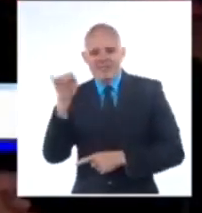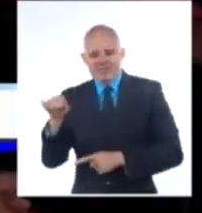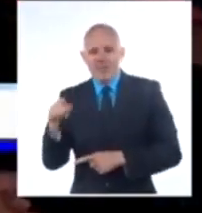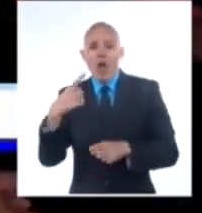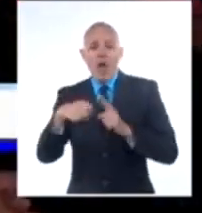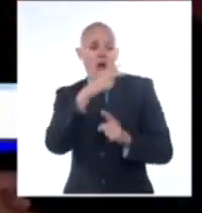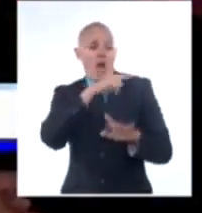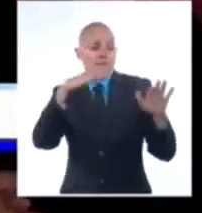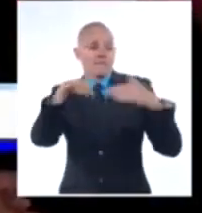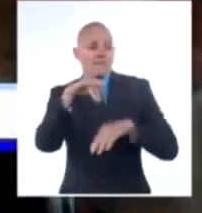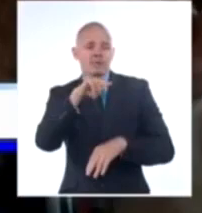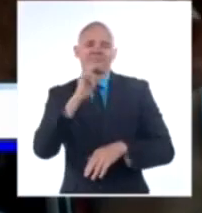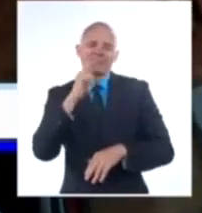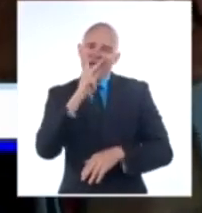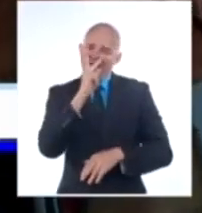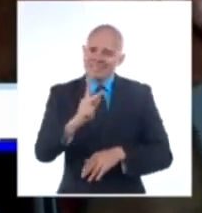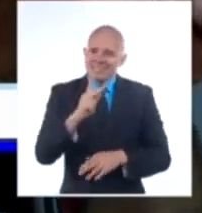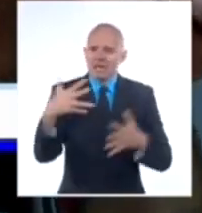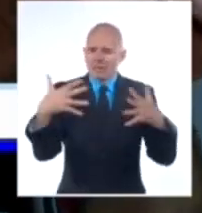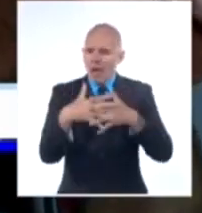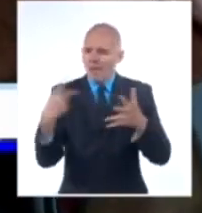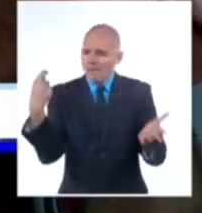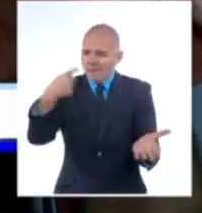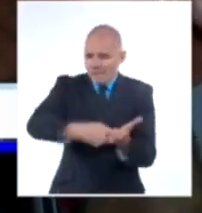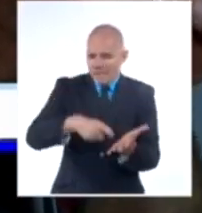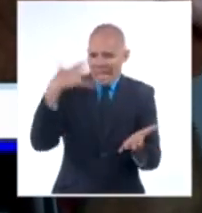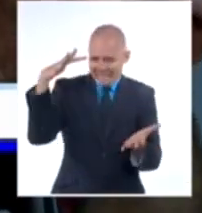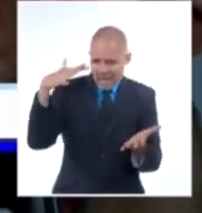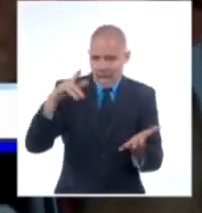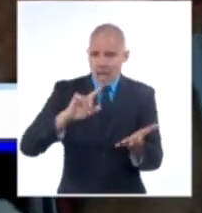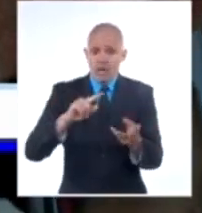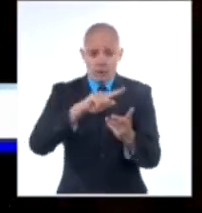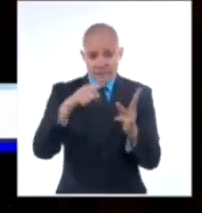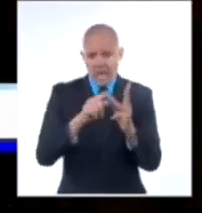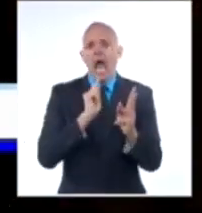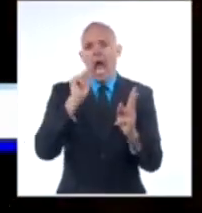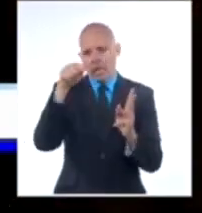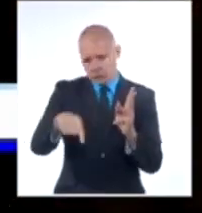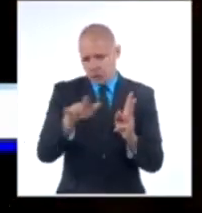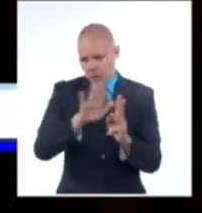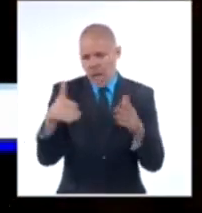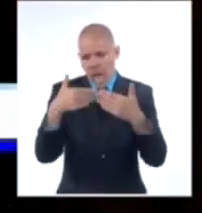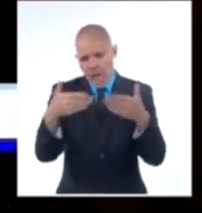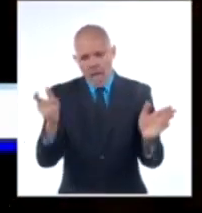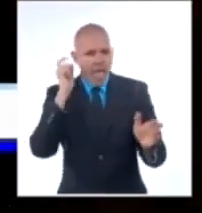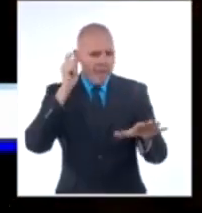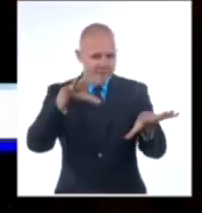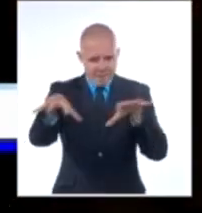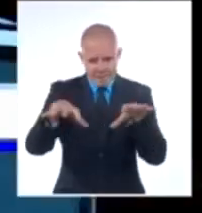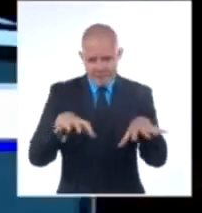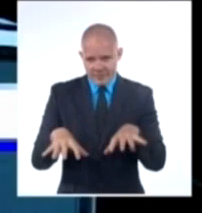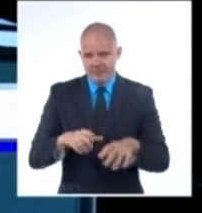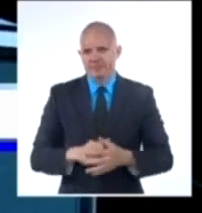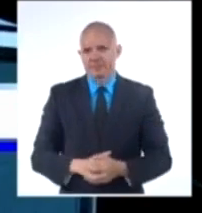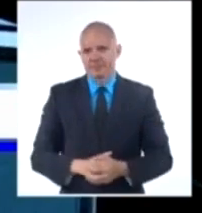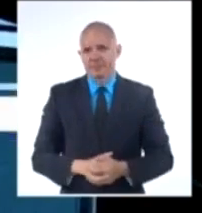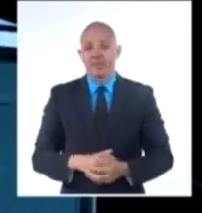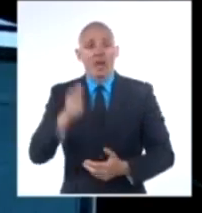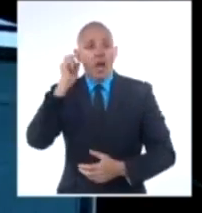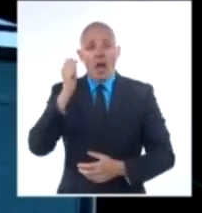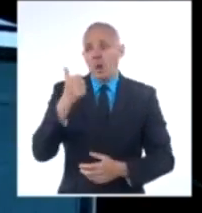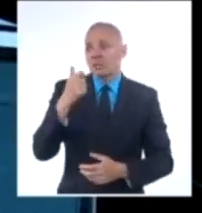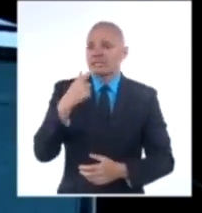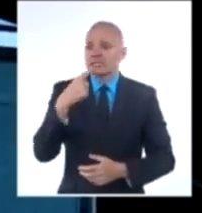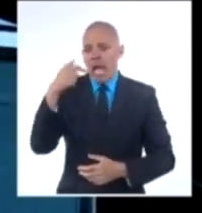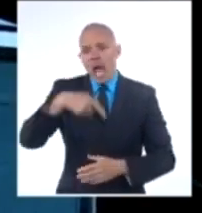Extranjera, Ana Teresita González Fraga, presidieron la inauguración de FIAGROP 2023. La vicetitular del MINSEX destacó la amplia agenda del